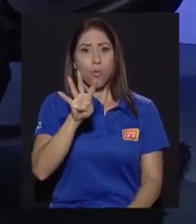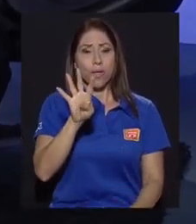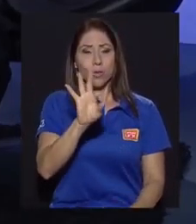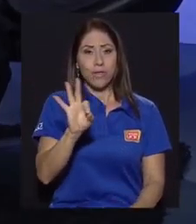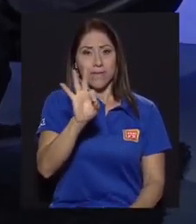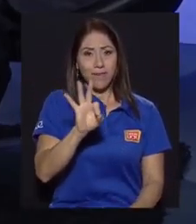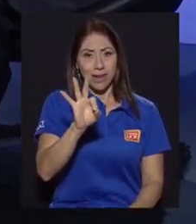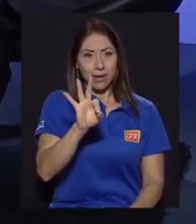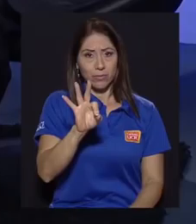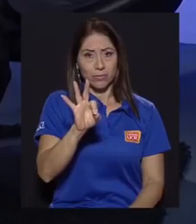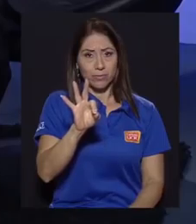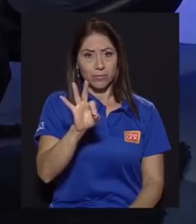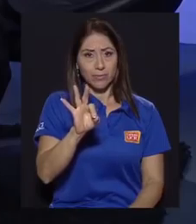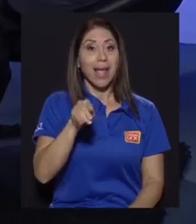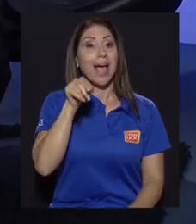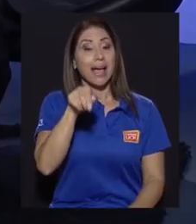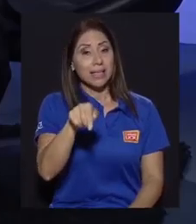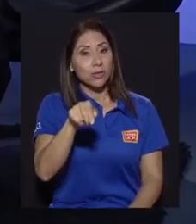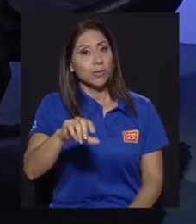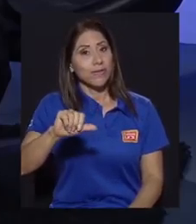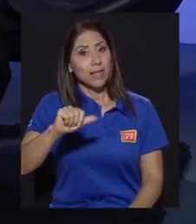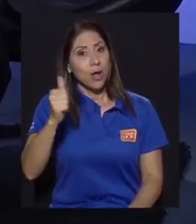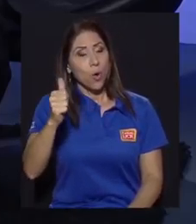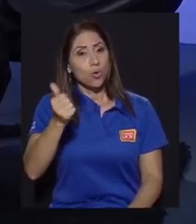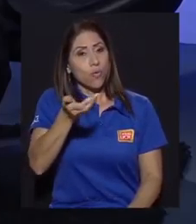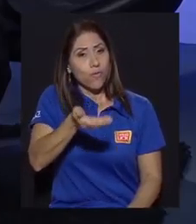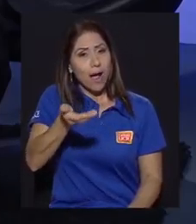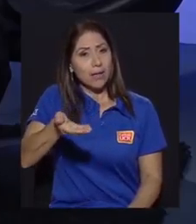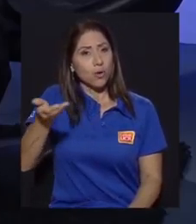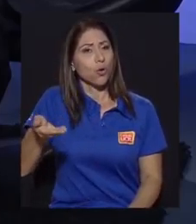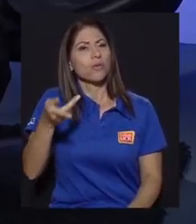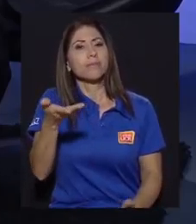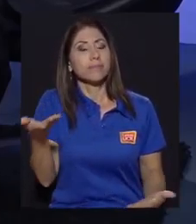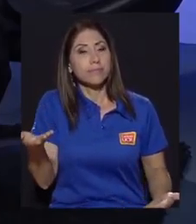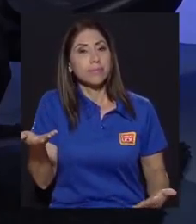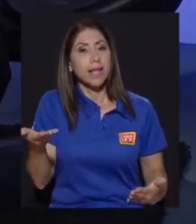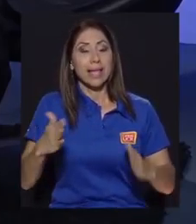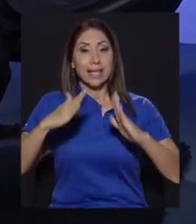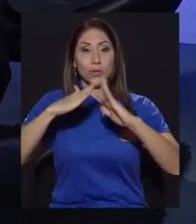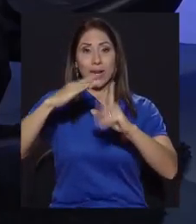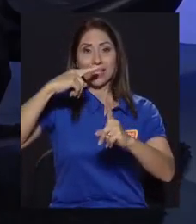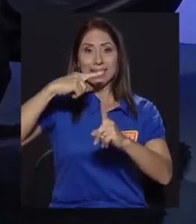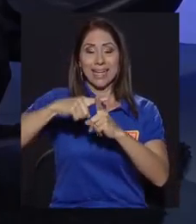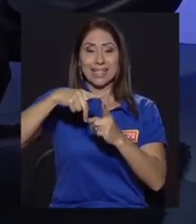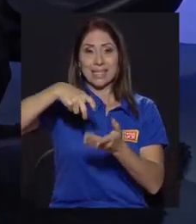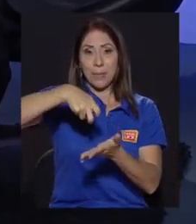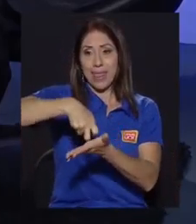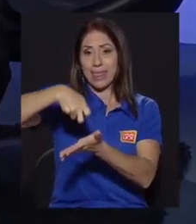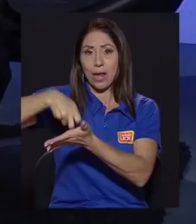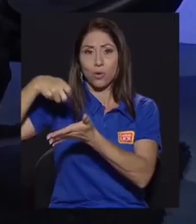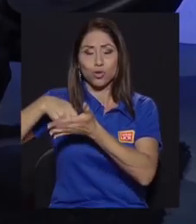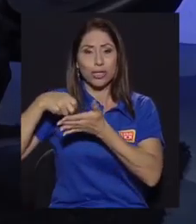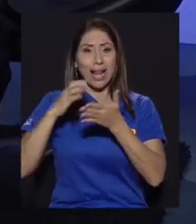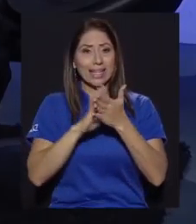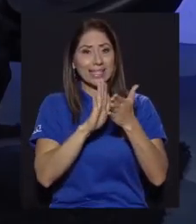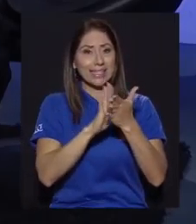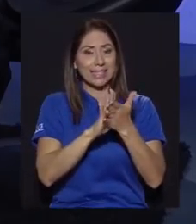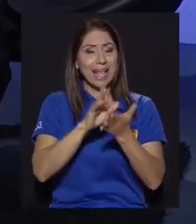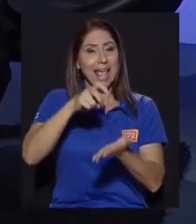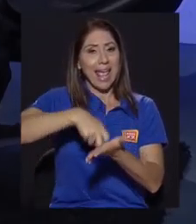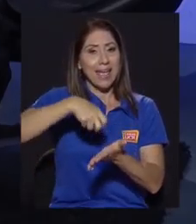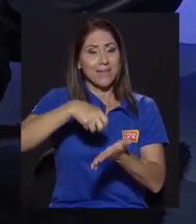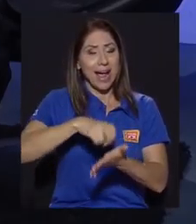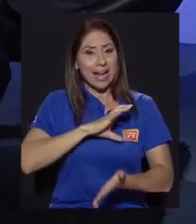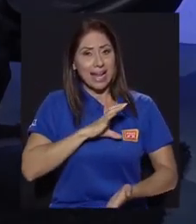el otro factor que son las iglesias pentecostales iglesias evangélicas